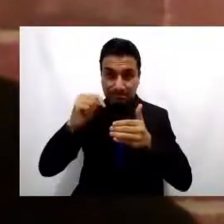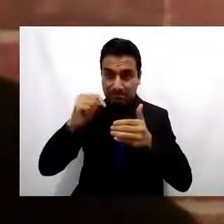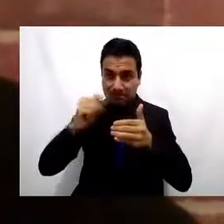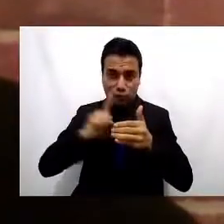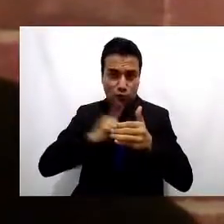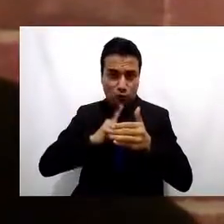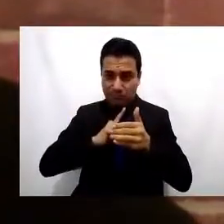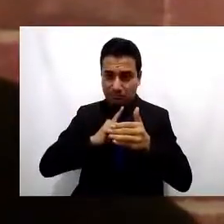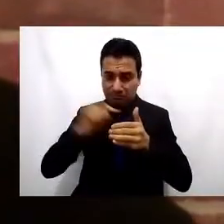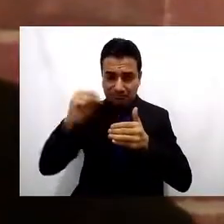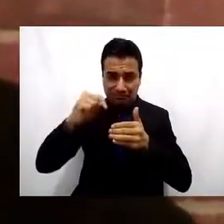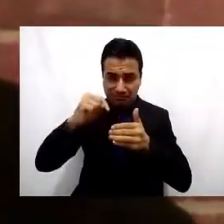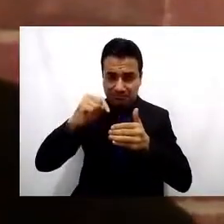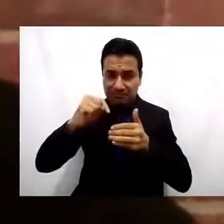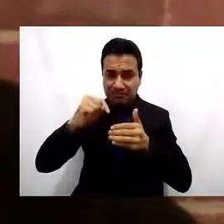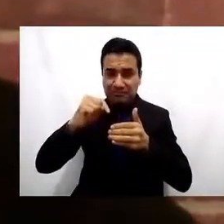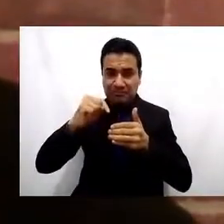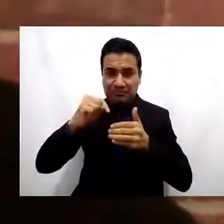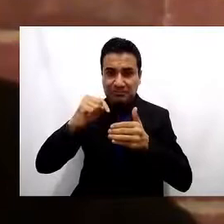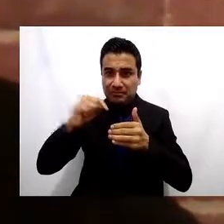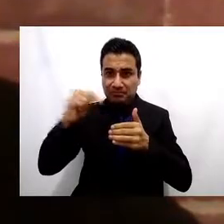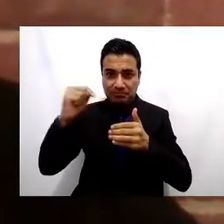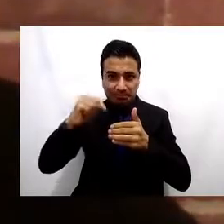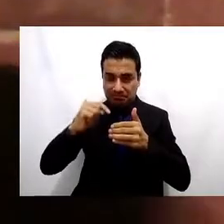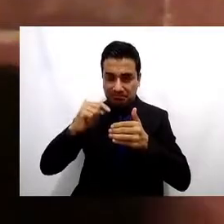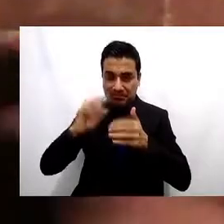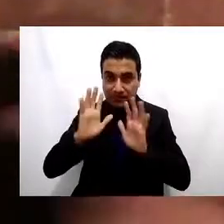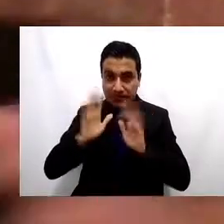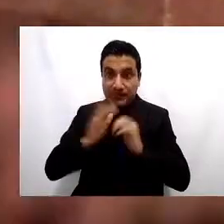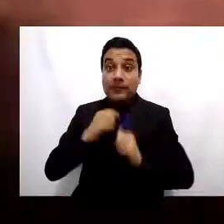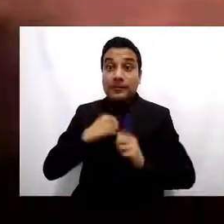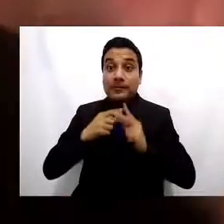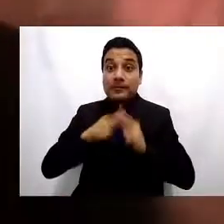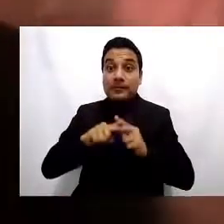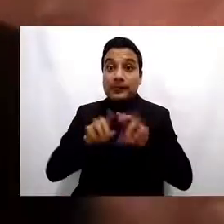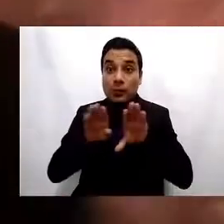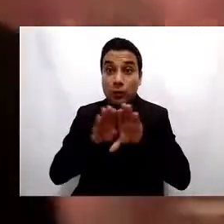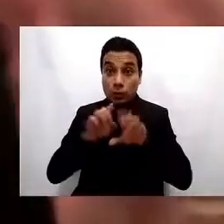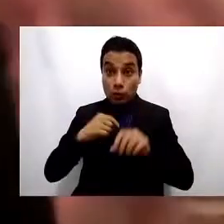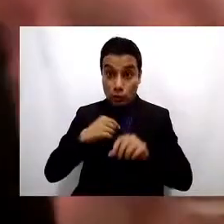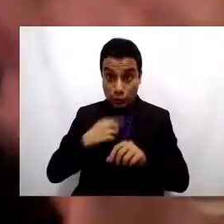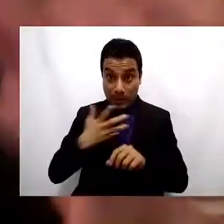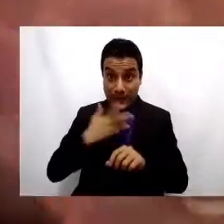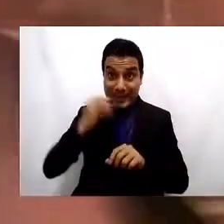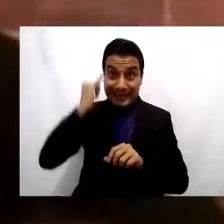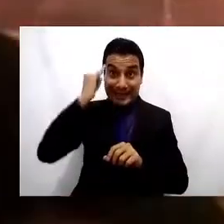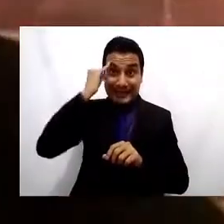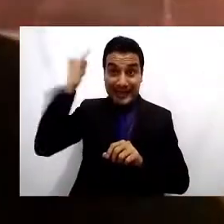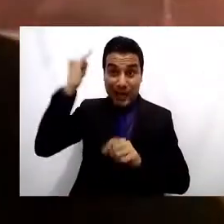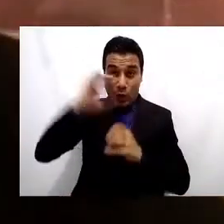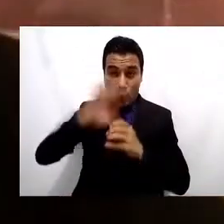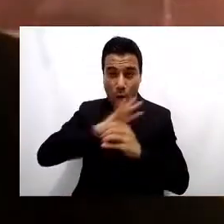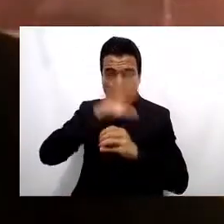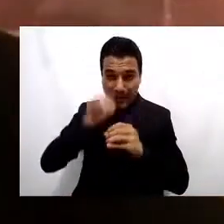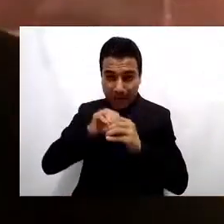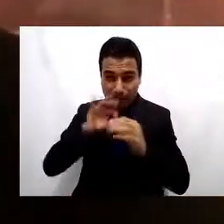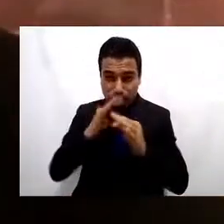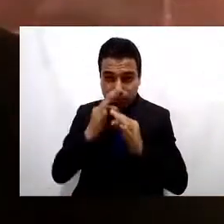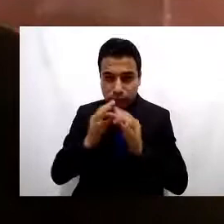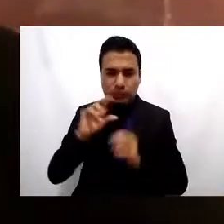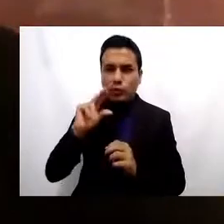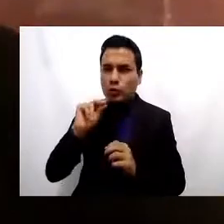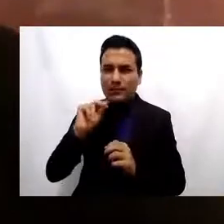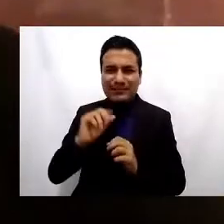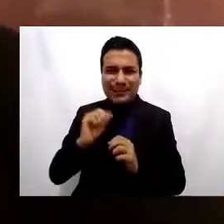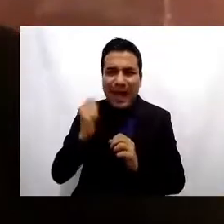el proceso creador es autopoiético, que partimos no de una idea argumental completa y compleja, sino de un detonador, de